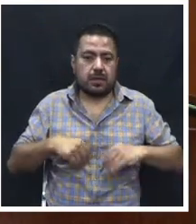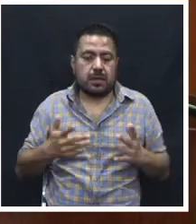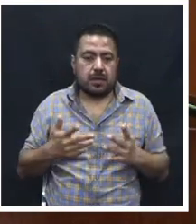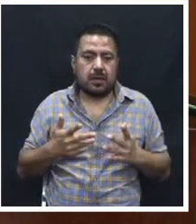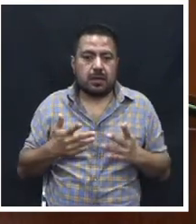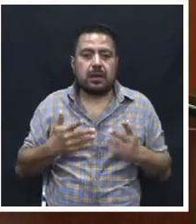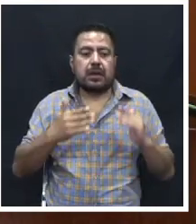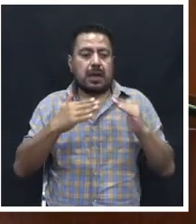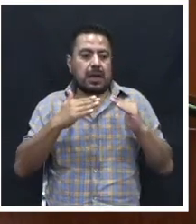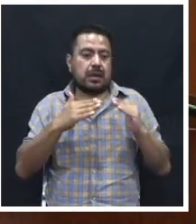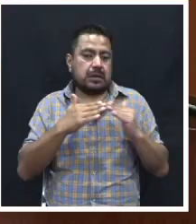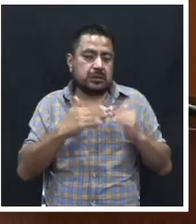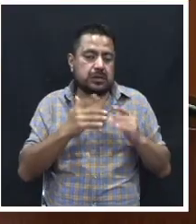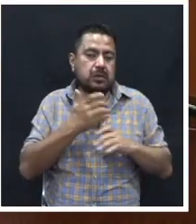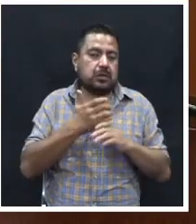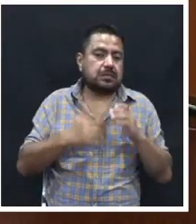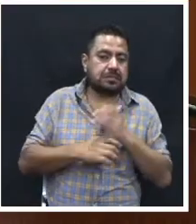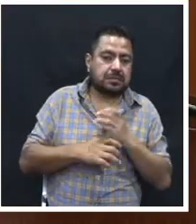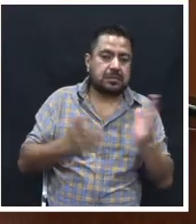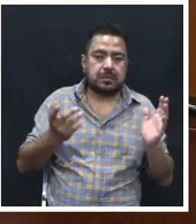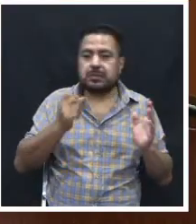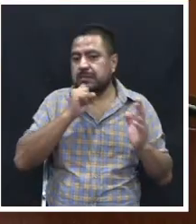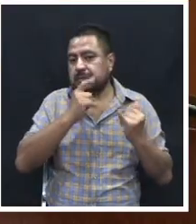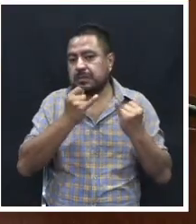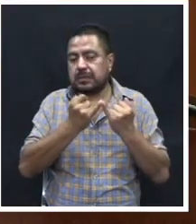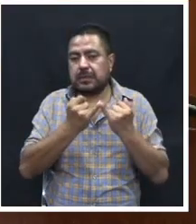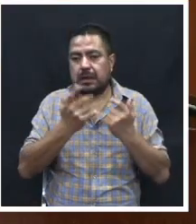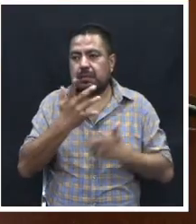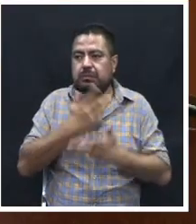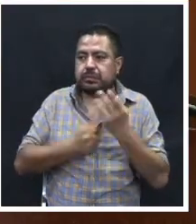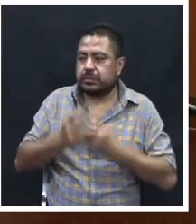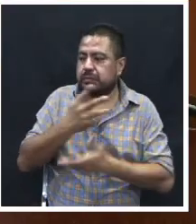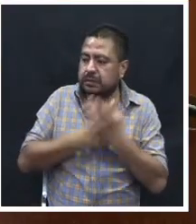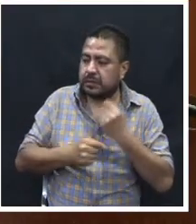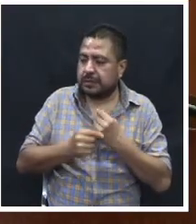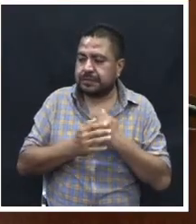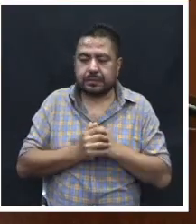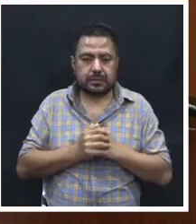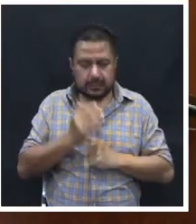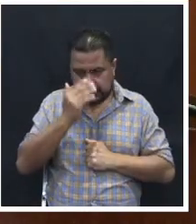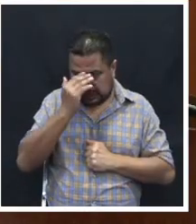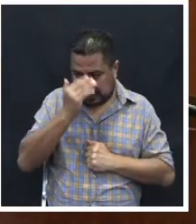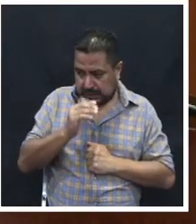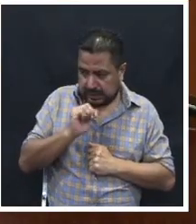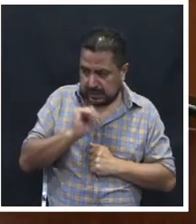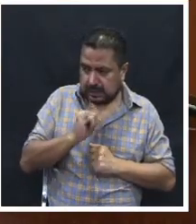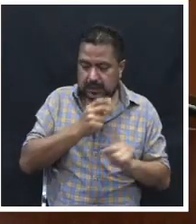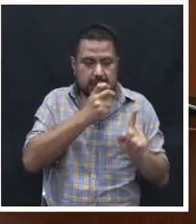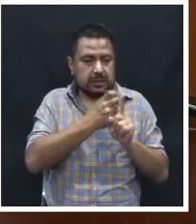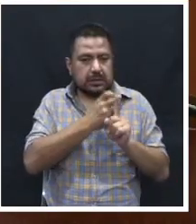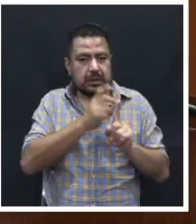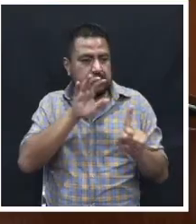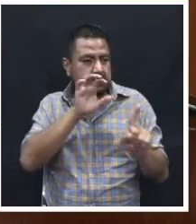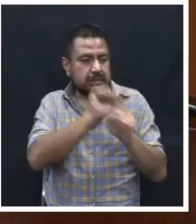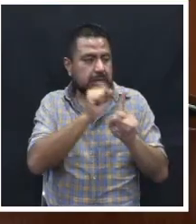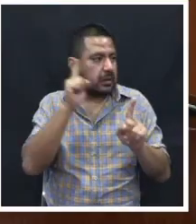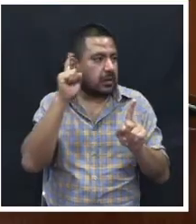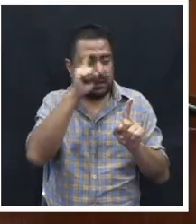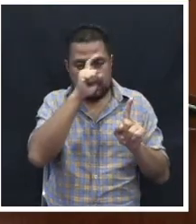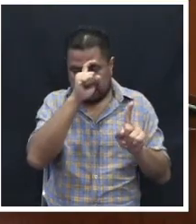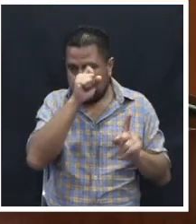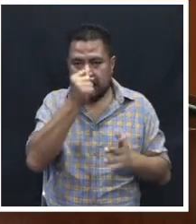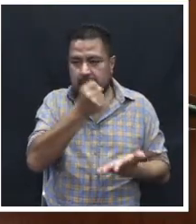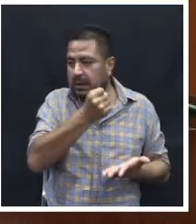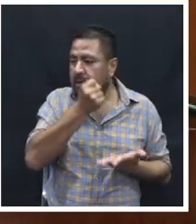su patrimonio y sus fuentes de ingreso. Sabemos que este es un desafío institucional y